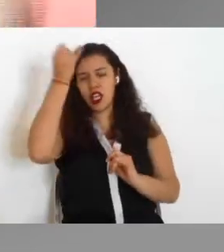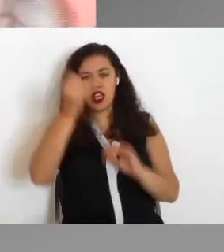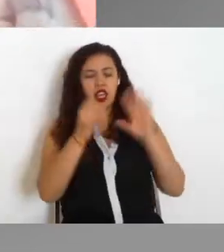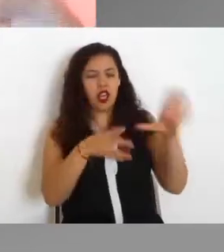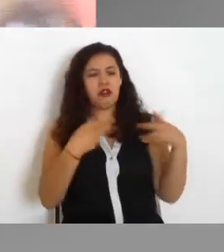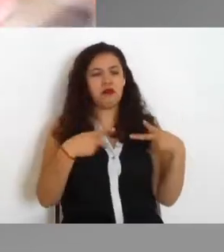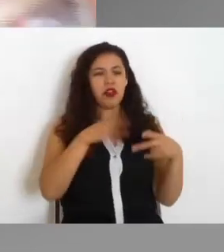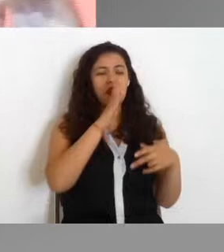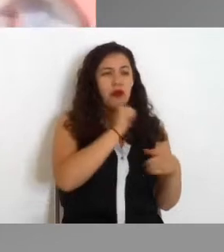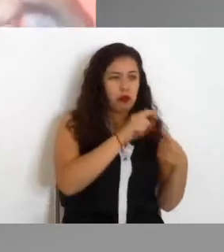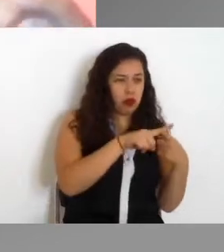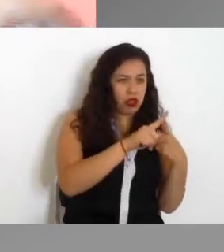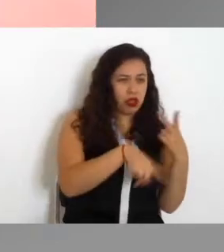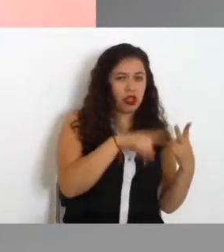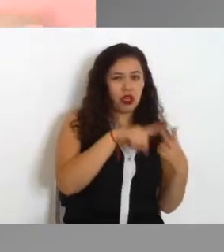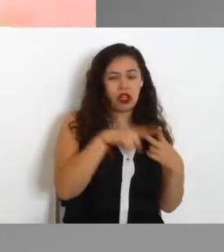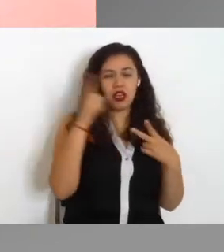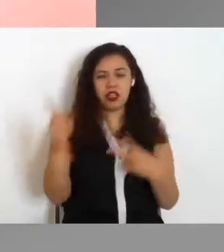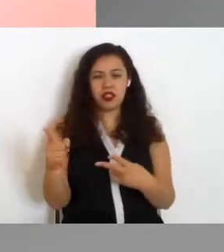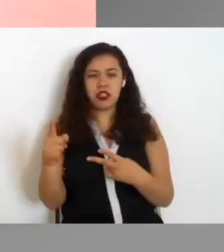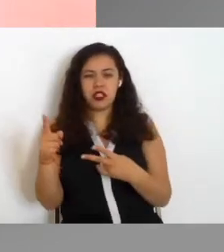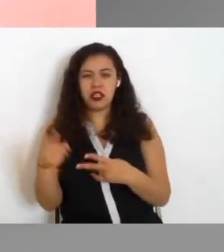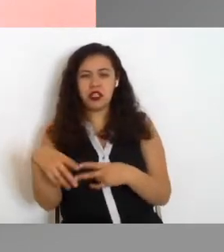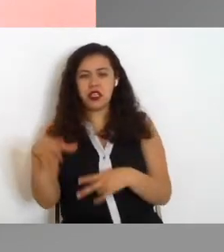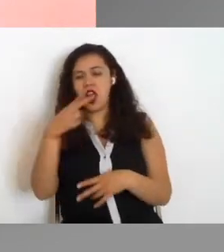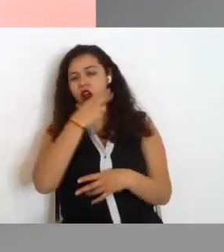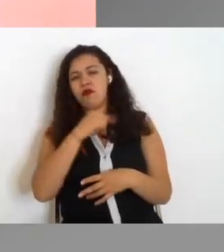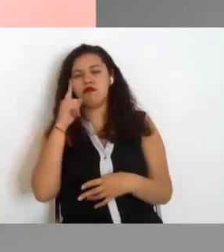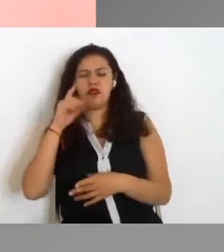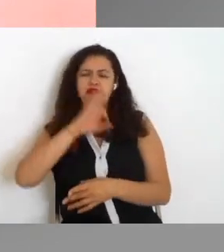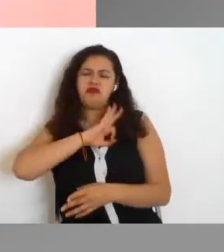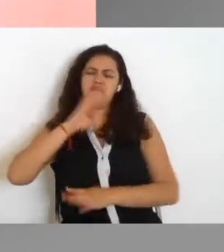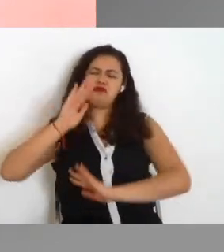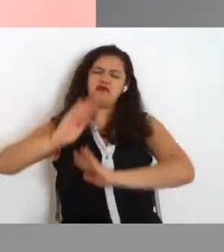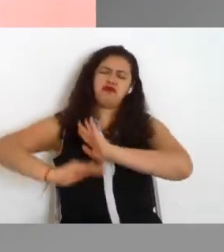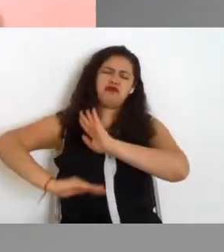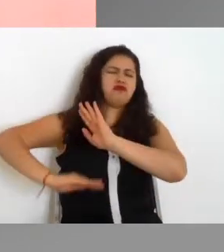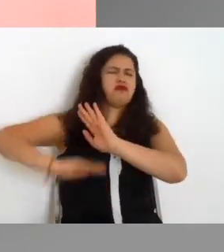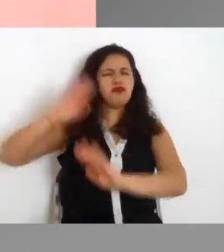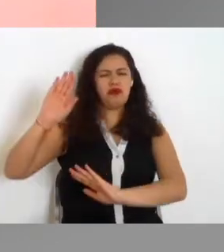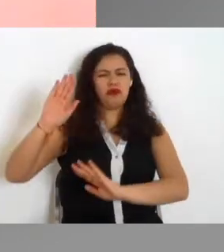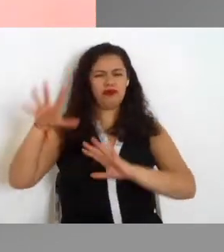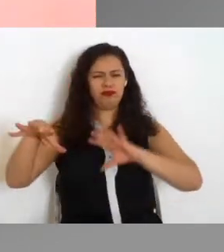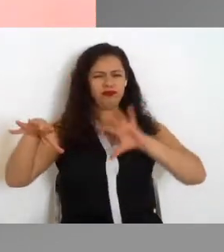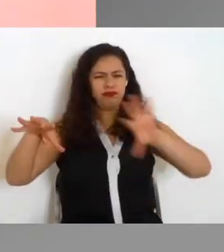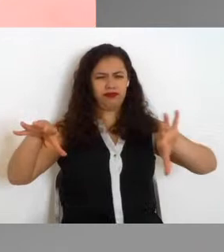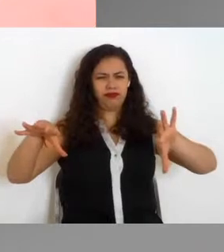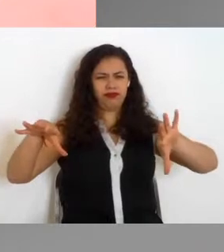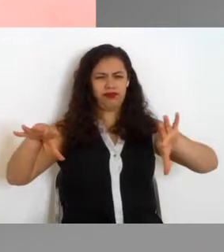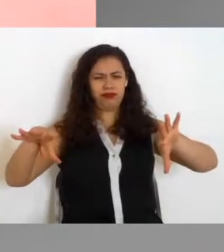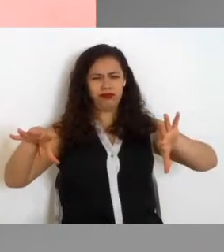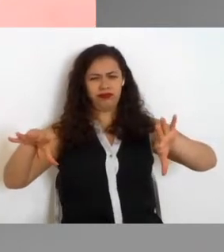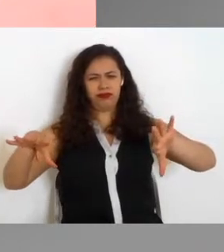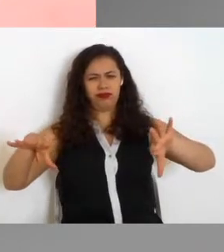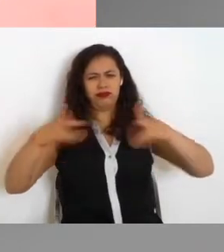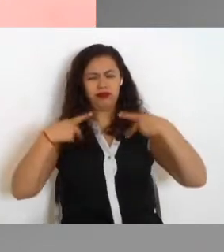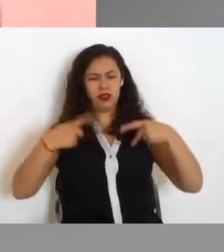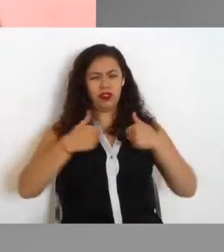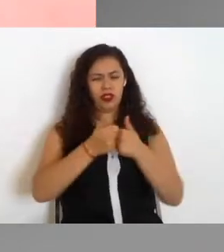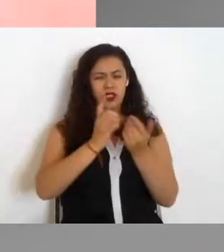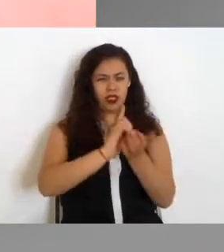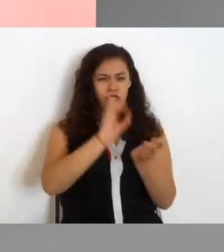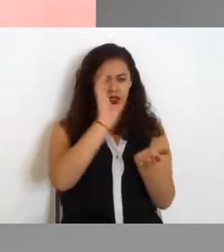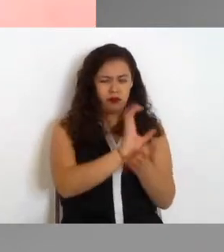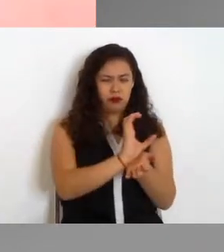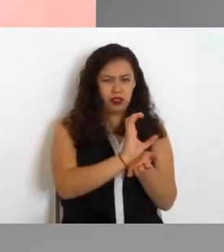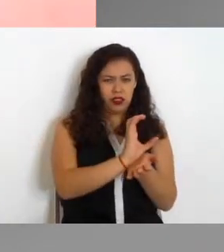nada o los que son superhombres y supermujeres que lo hacen todo. O sea, les pensemos desde una perspectiva de personas con discapacidad